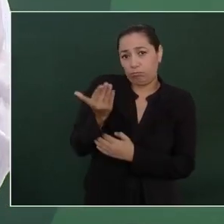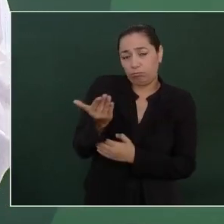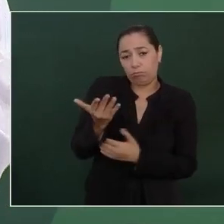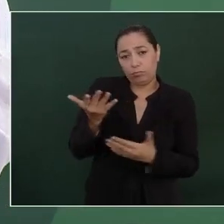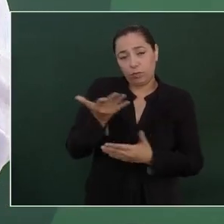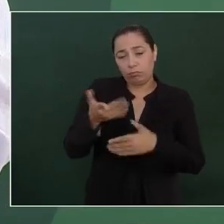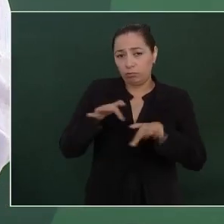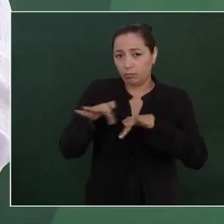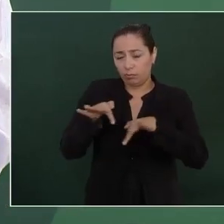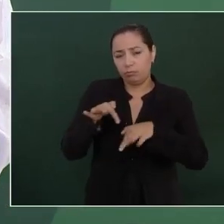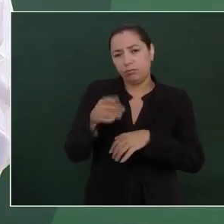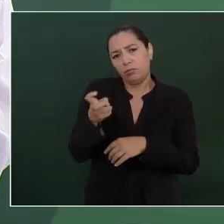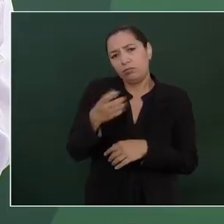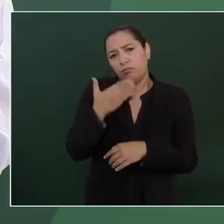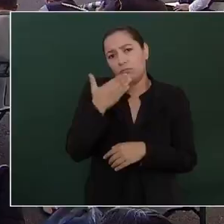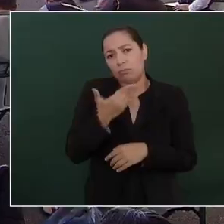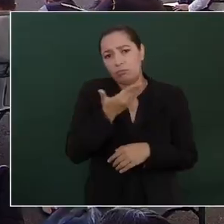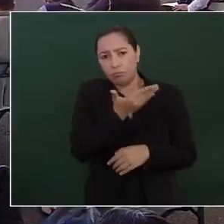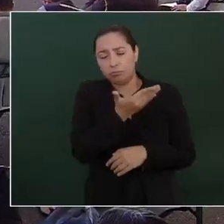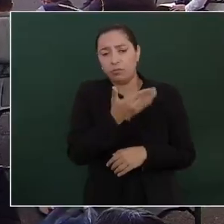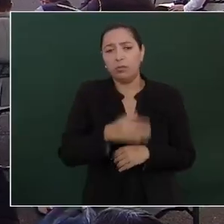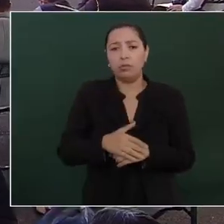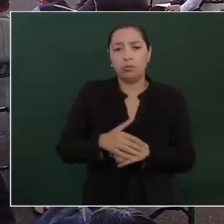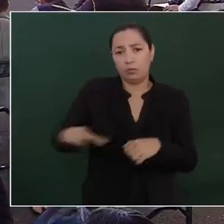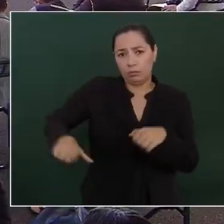y hace bien el gobernador en